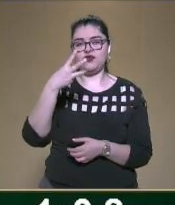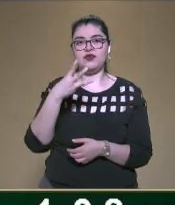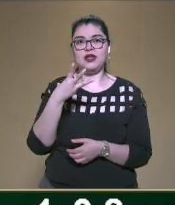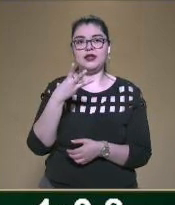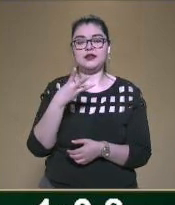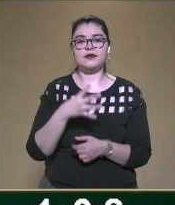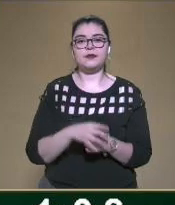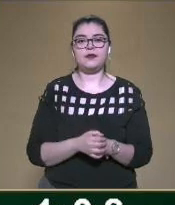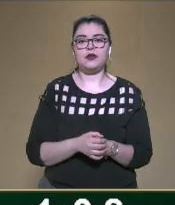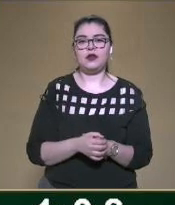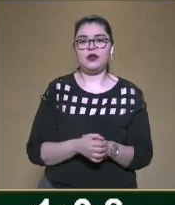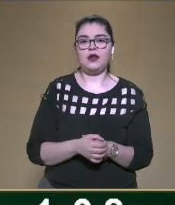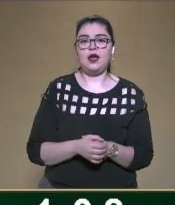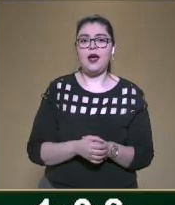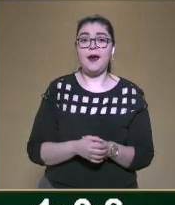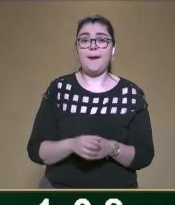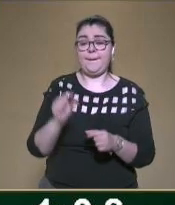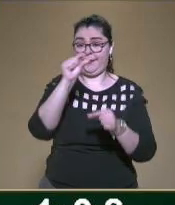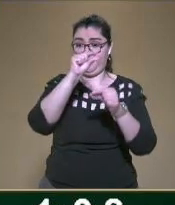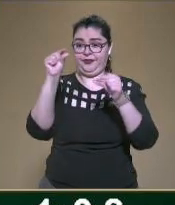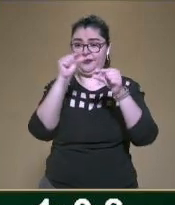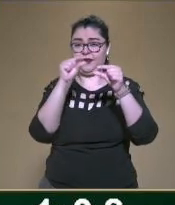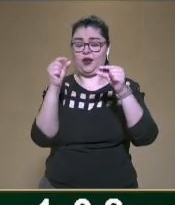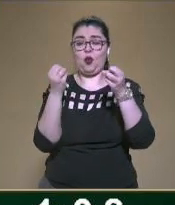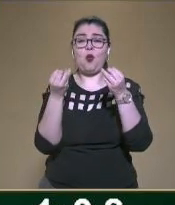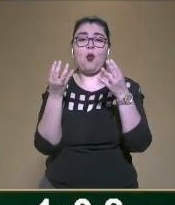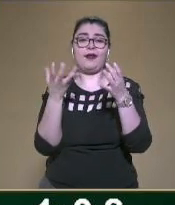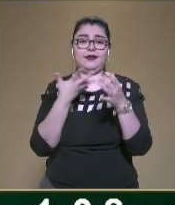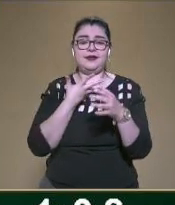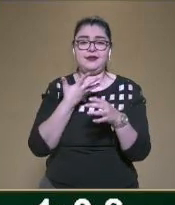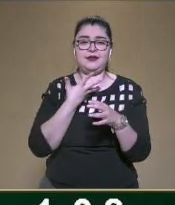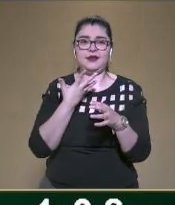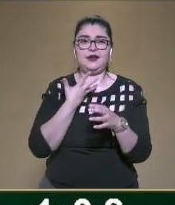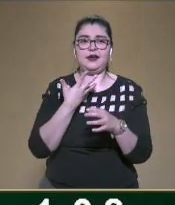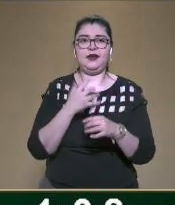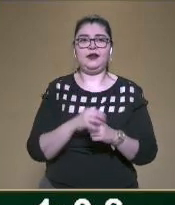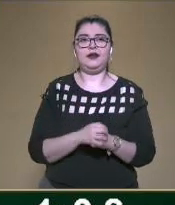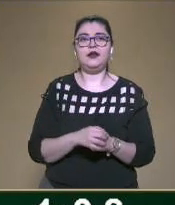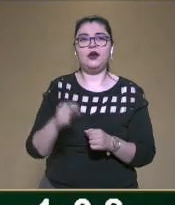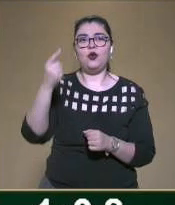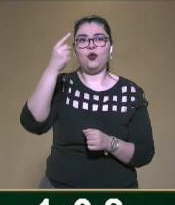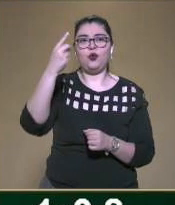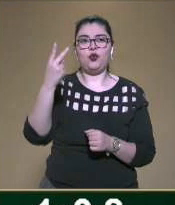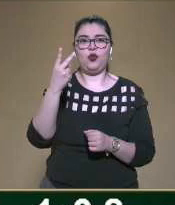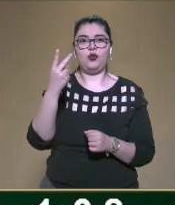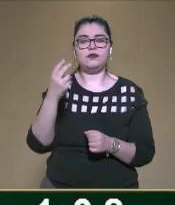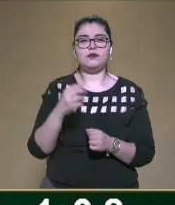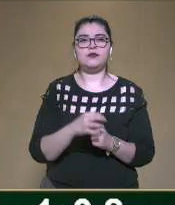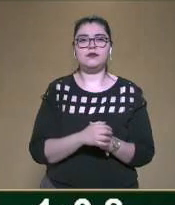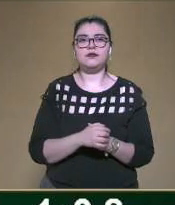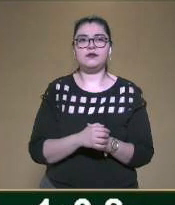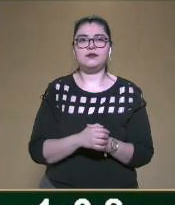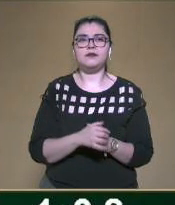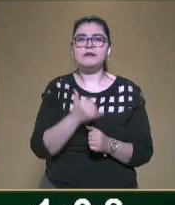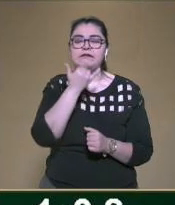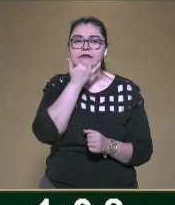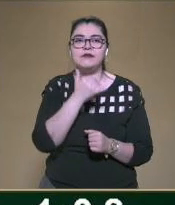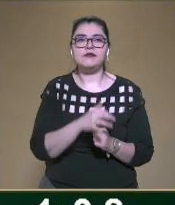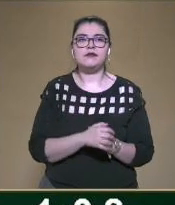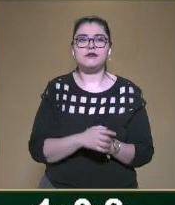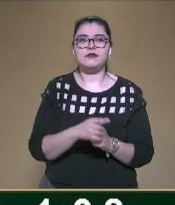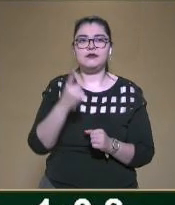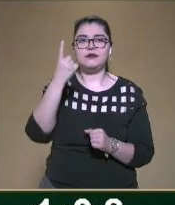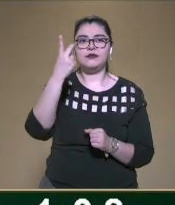¿cuántos versos tiene? Empezamos a contar. La primera estrofa, ¿cuántos versos tiene? Uno. Ay, perdón, ahí se cambió. Ok.